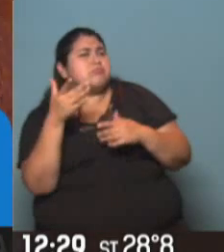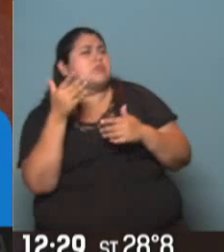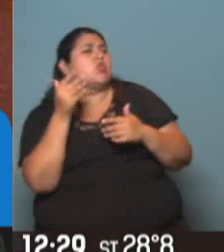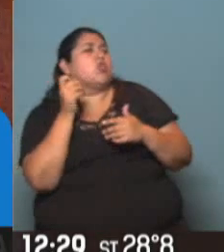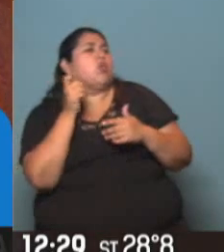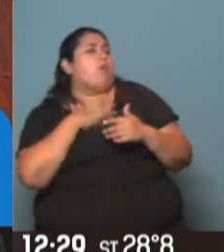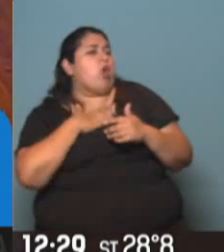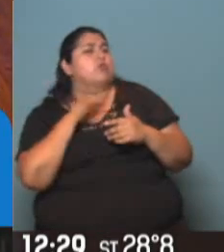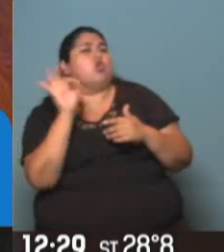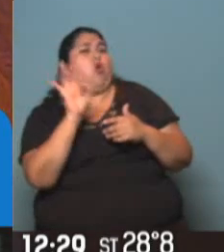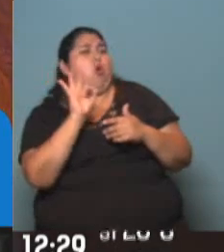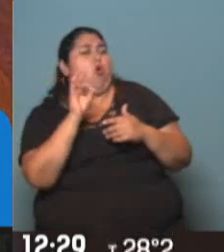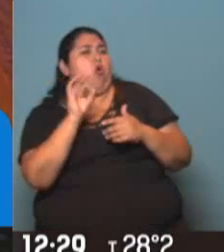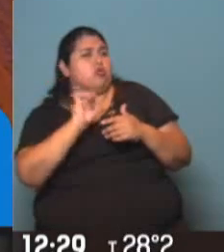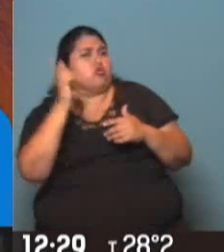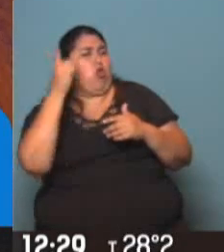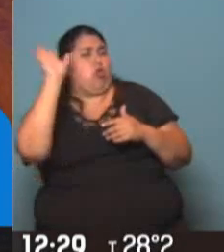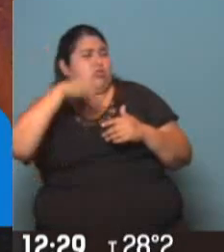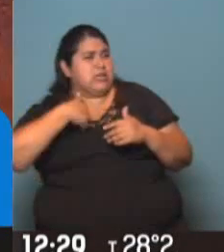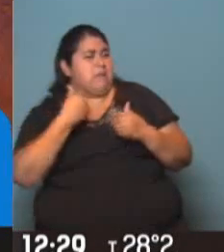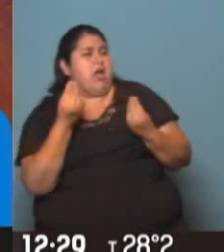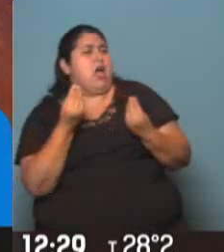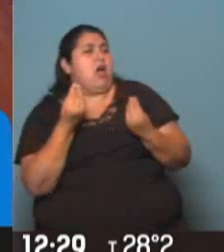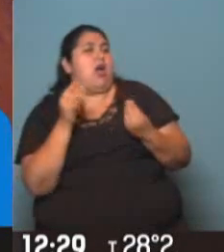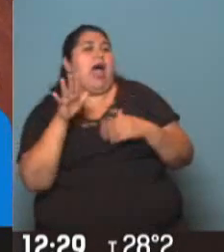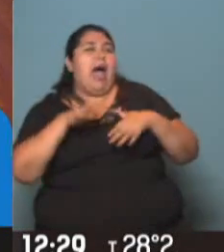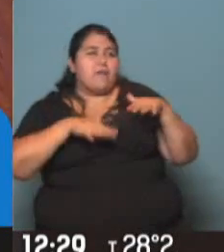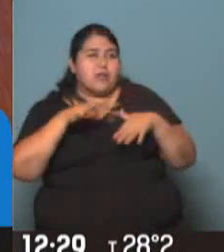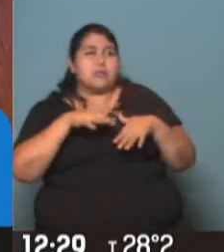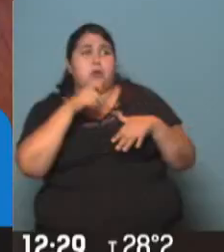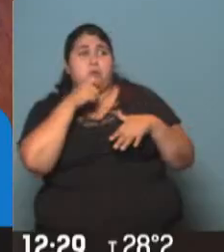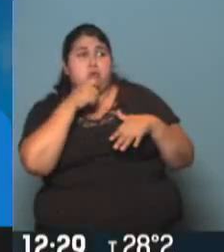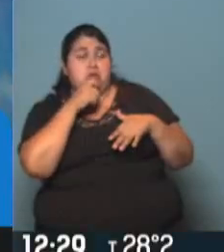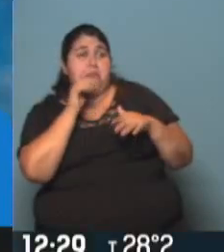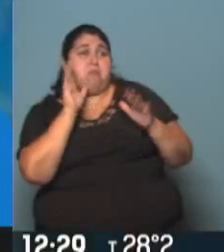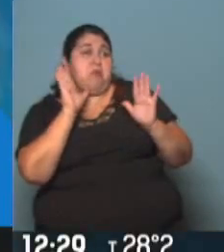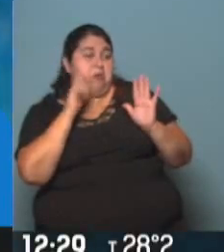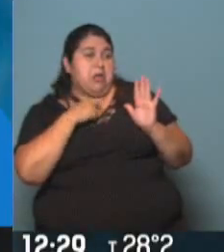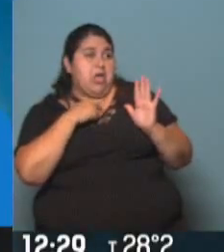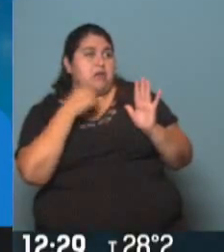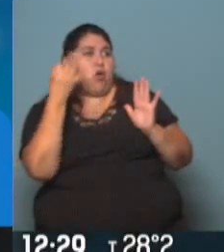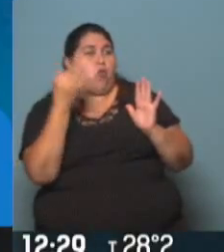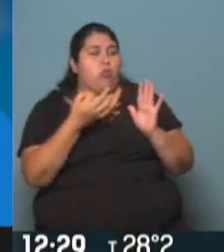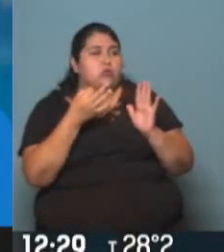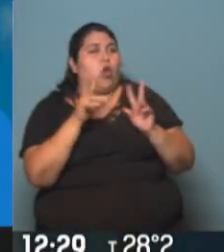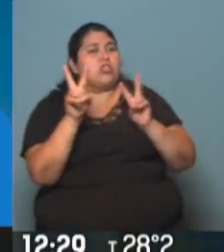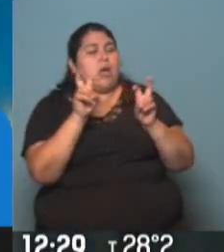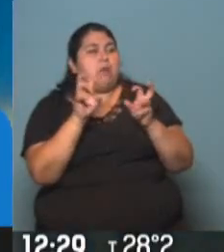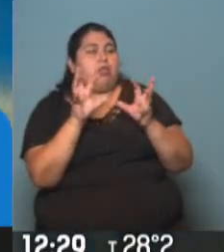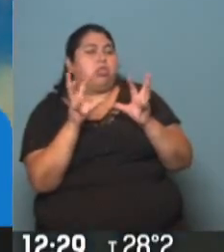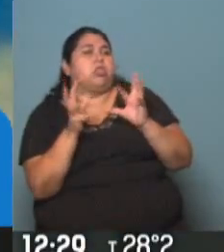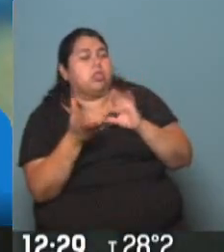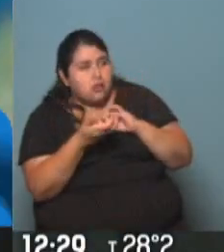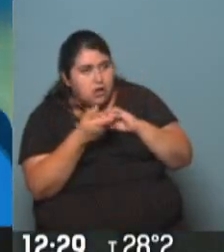puede autoconvocar y por allí por allí con la mejor intención terminan desvirtuando el tema como ha pasado con